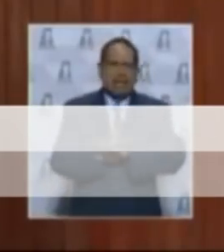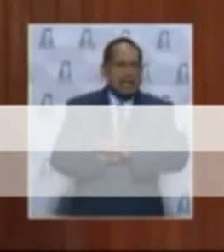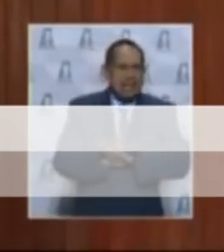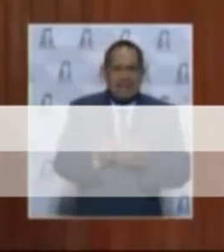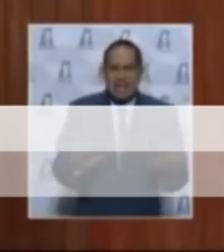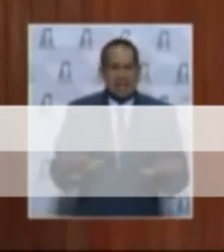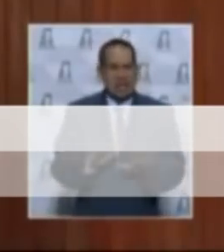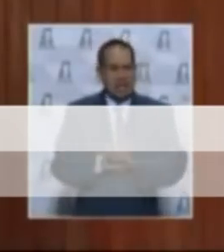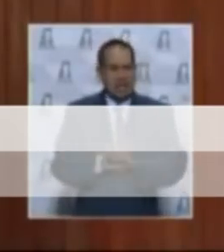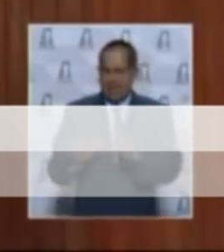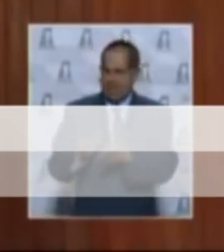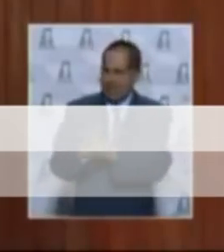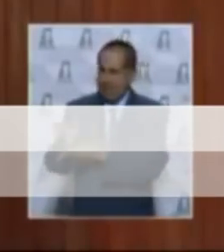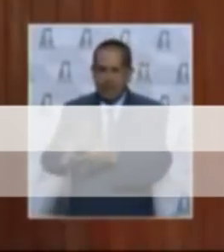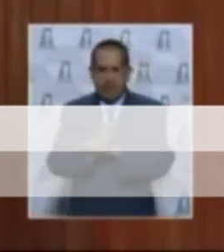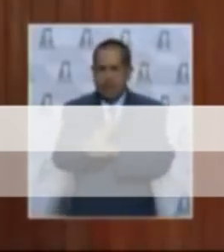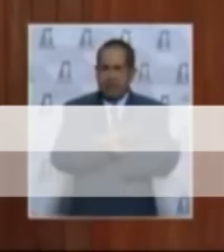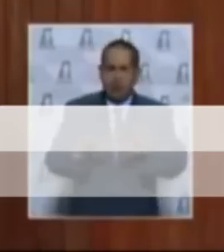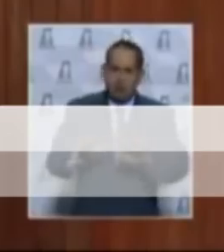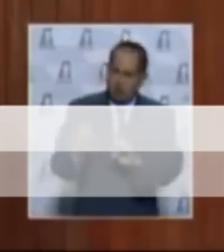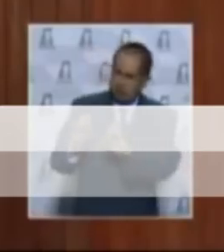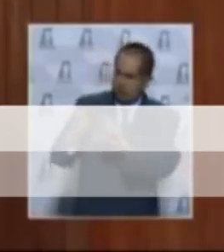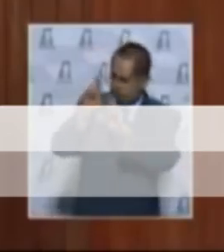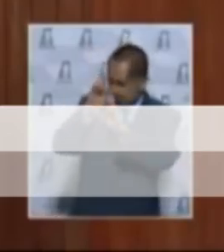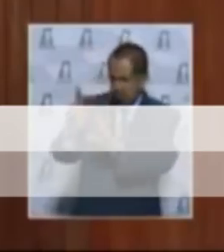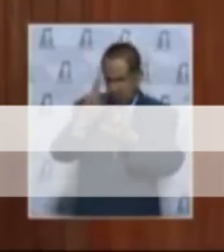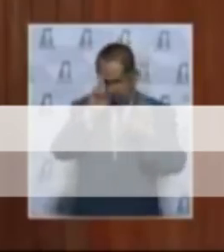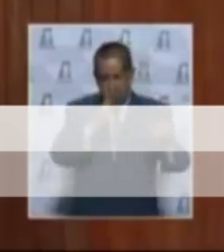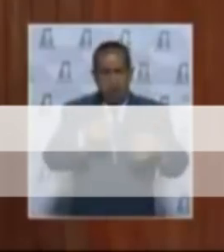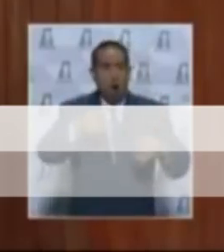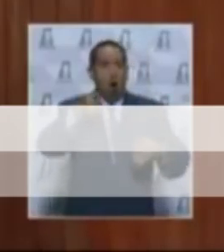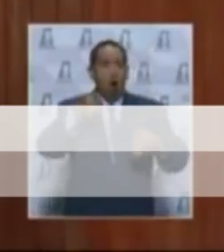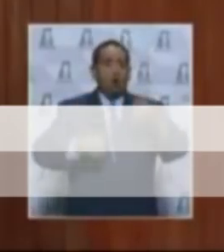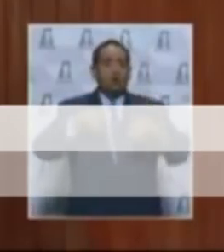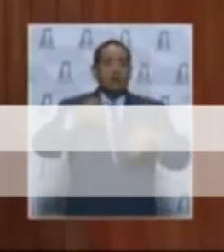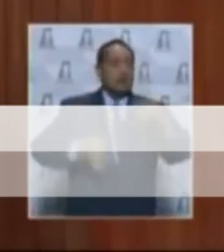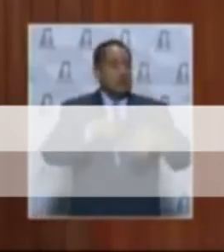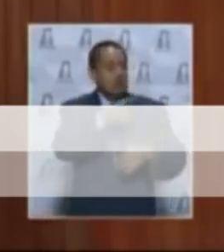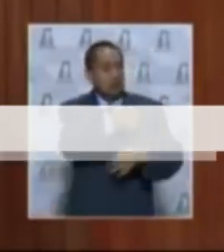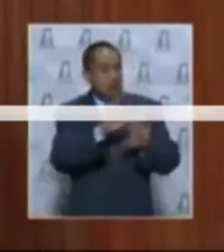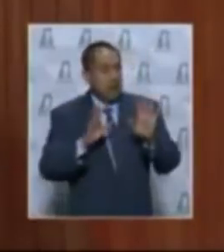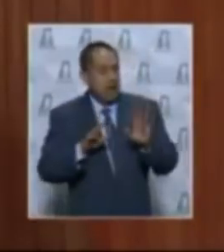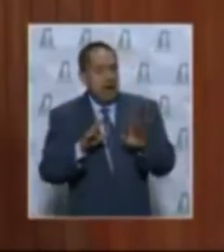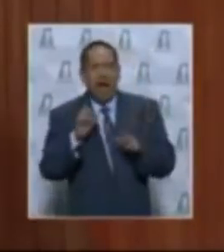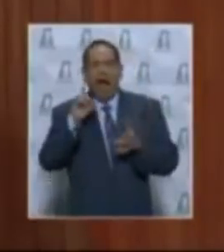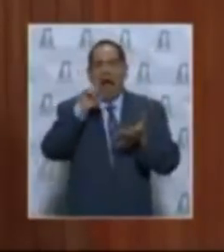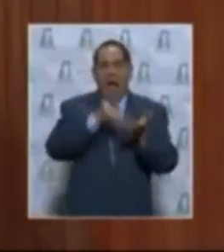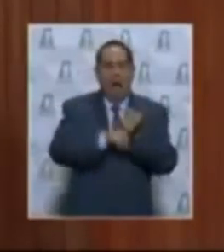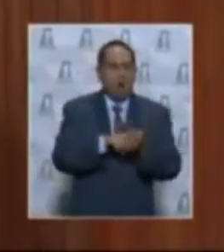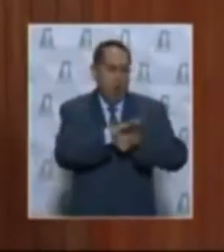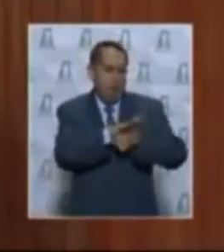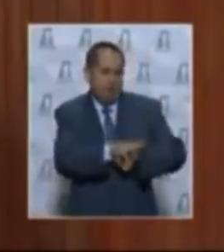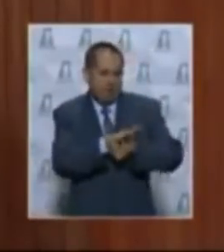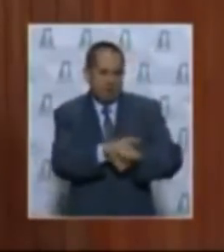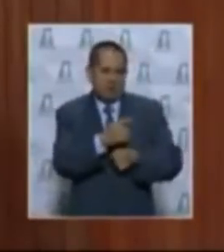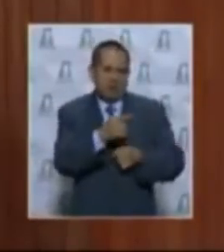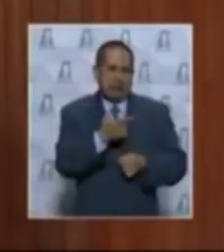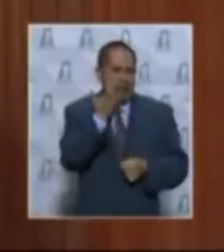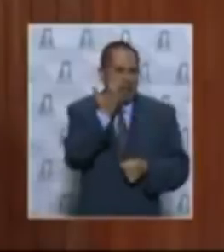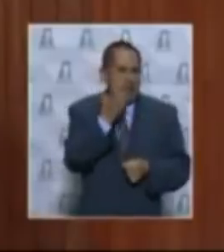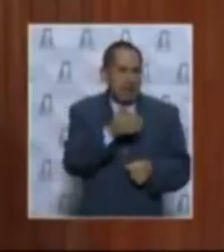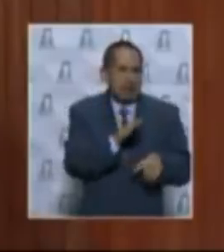ninguna autoridad encargada de impartir justicia será objeto de presiones